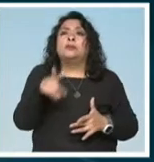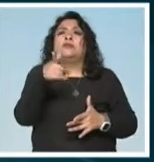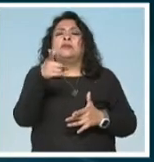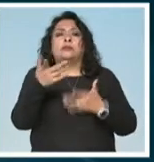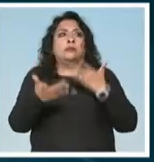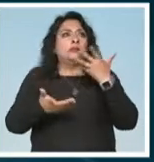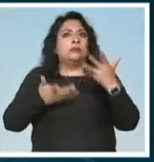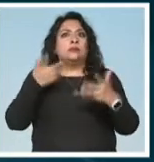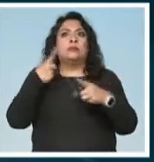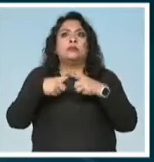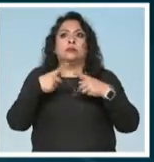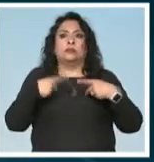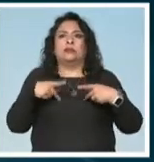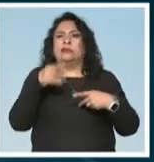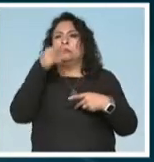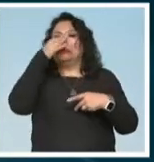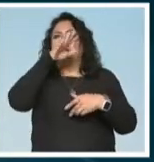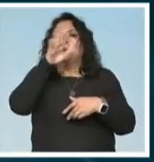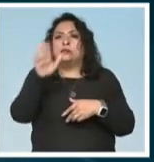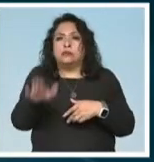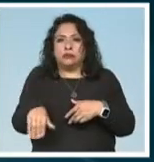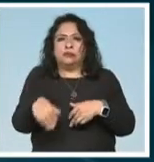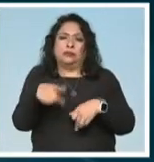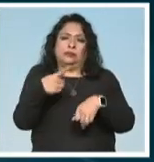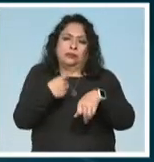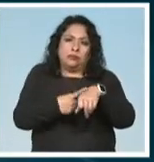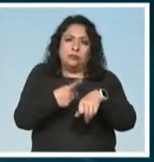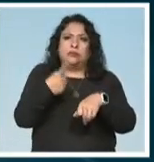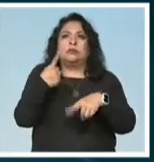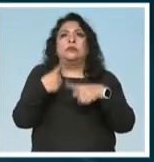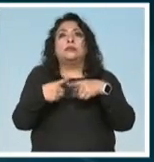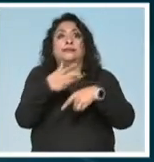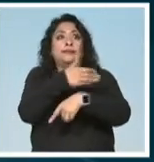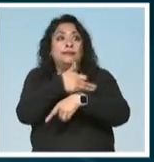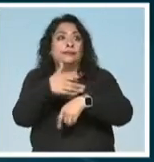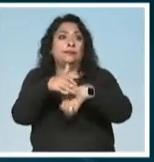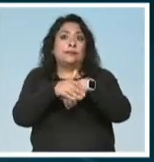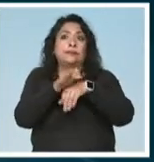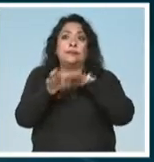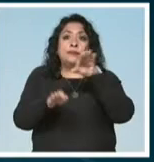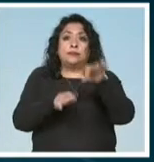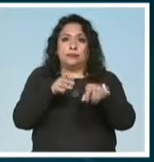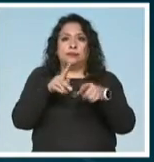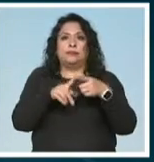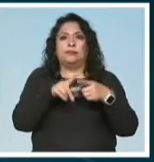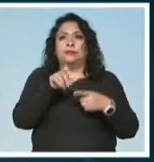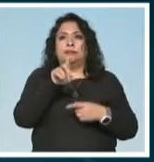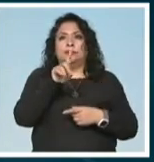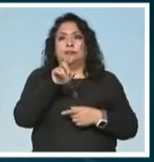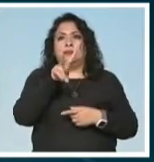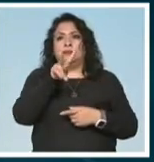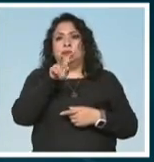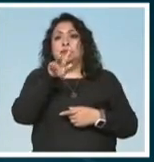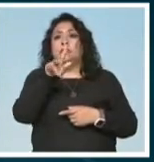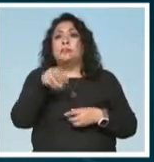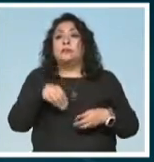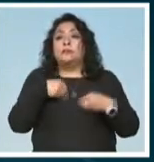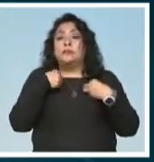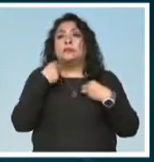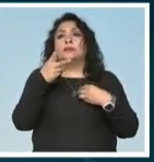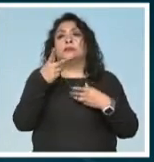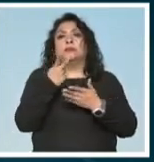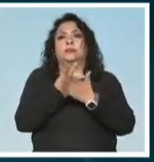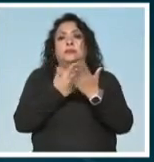qué dilemas se enfrentan enfermos terminales, sus familias, amigos y cuidadores? aus dem Leben, desde la vida, es el proyecto que la